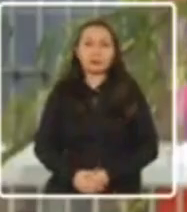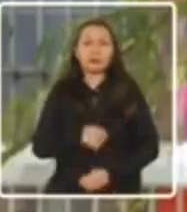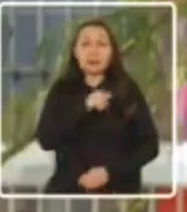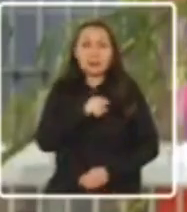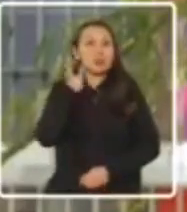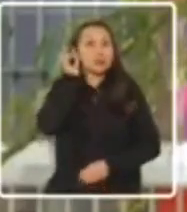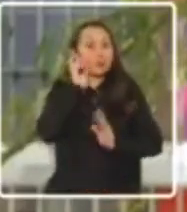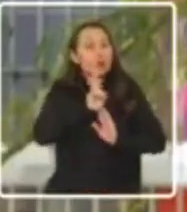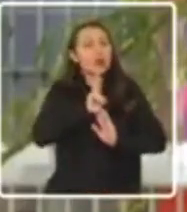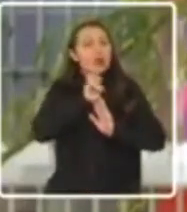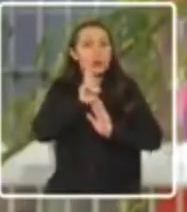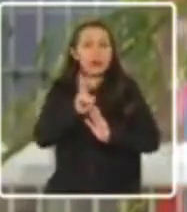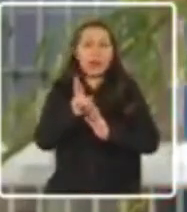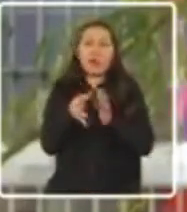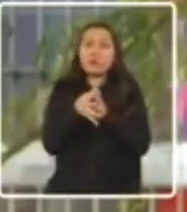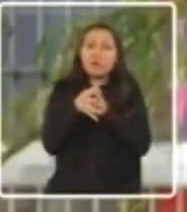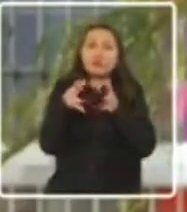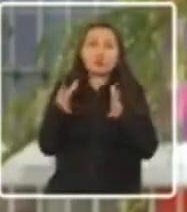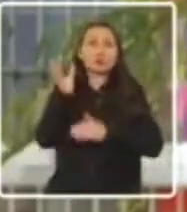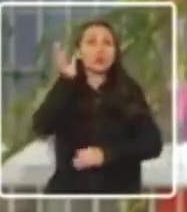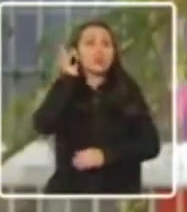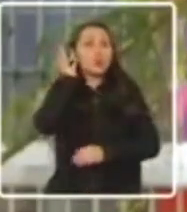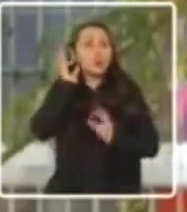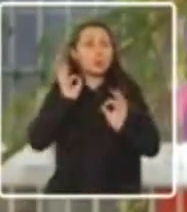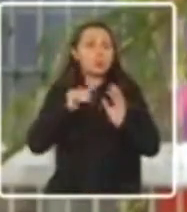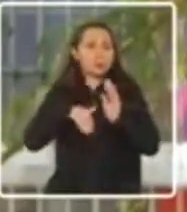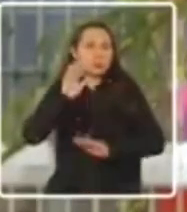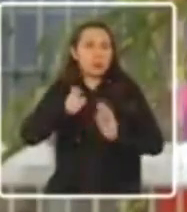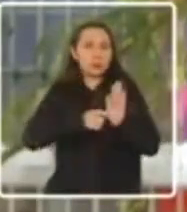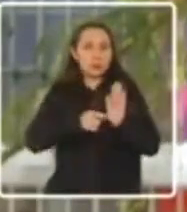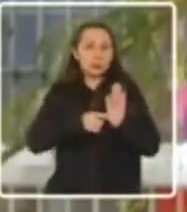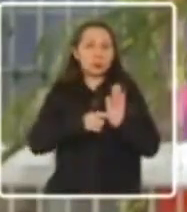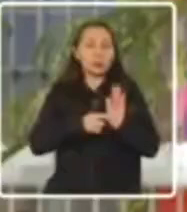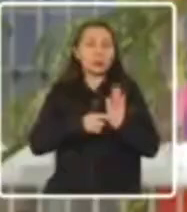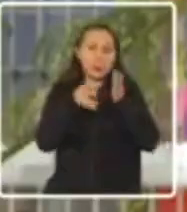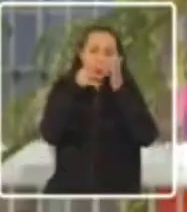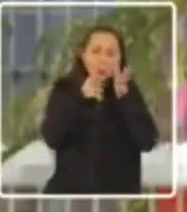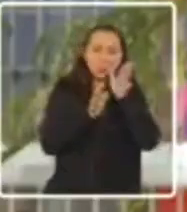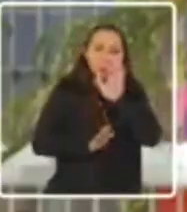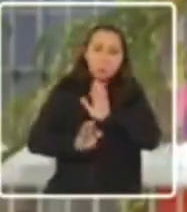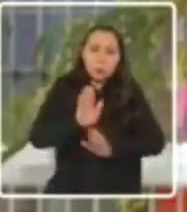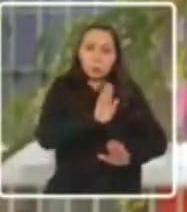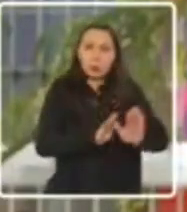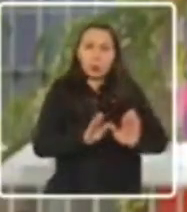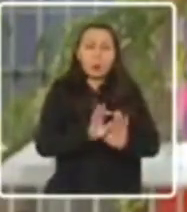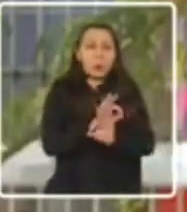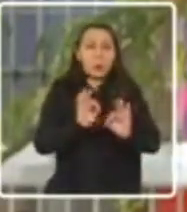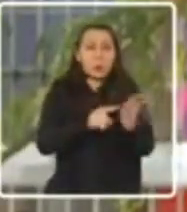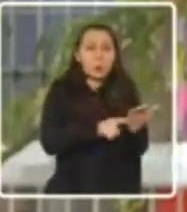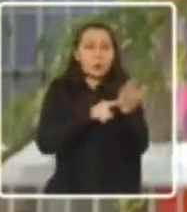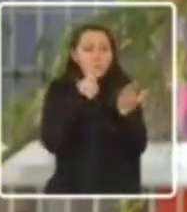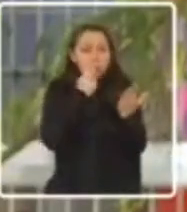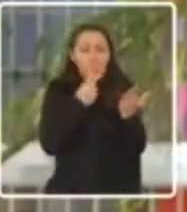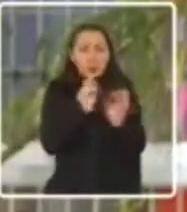Estás representando a muchísimas mujeres principalmente que se dedican a cuidar y que no han sido